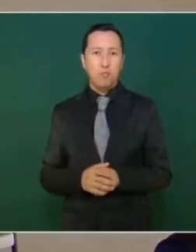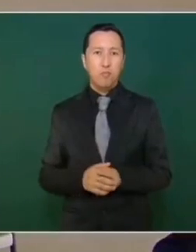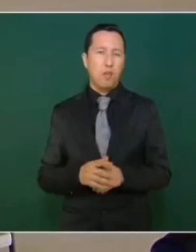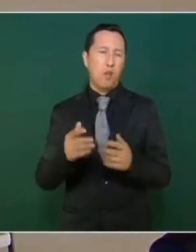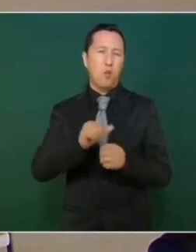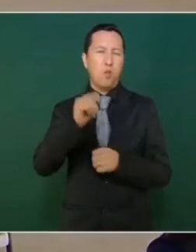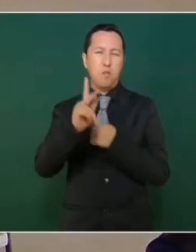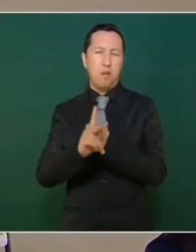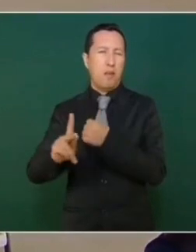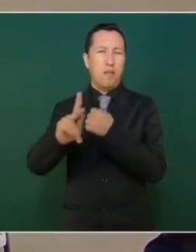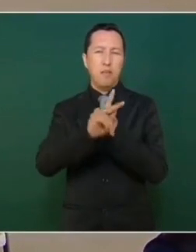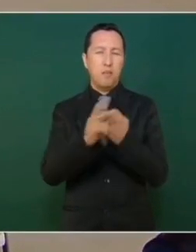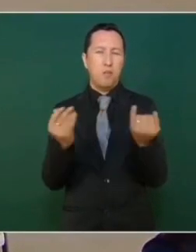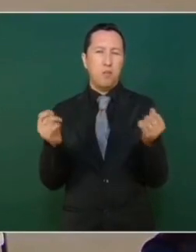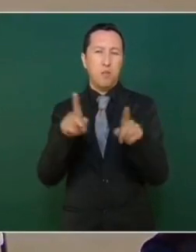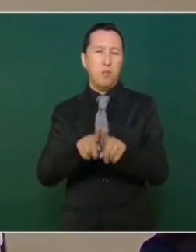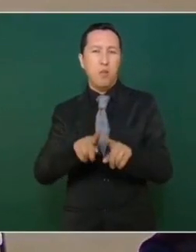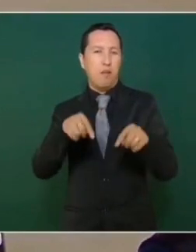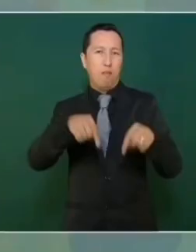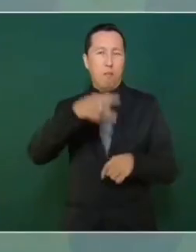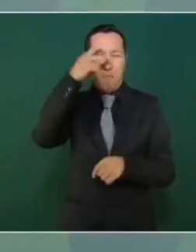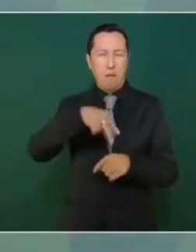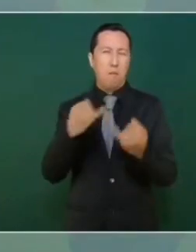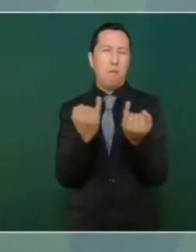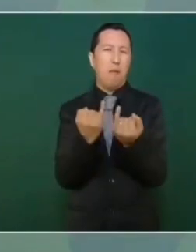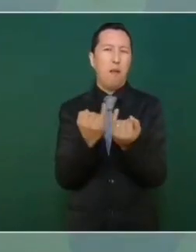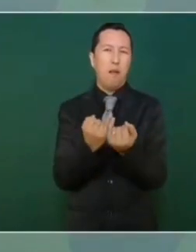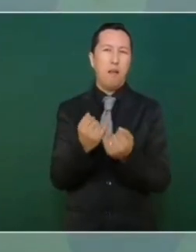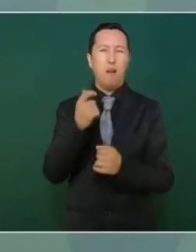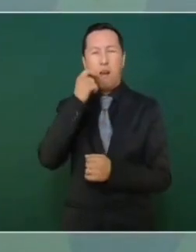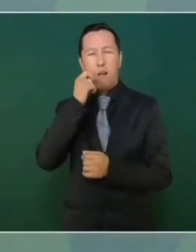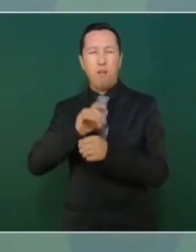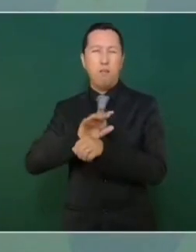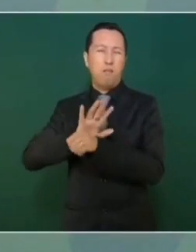de otros países son clasistas, racistas